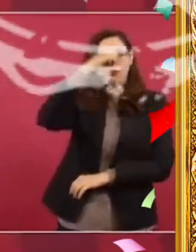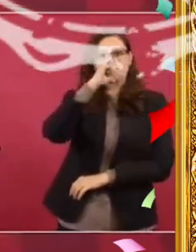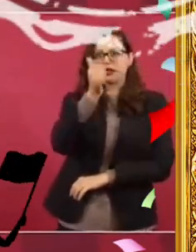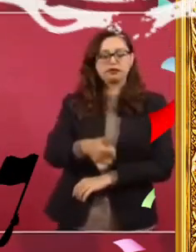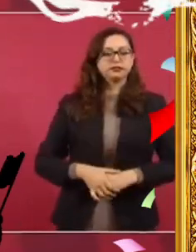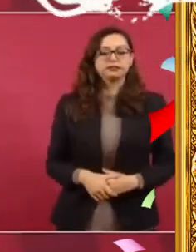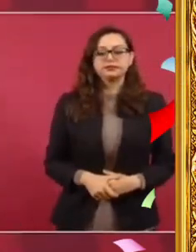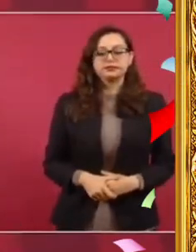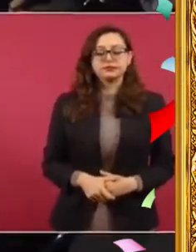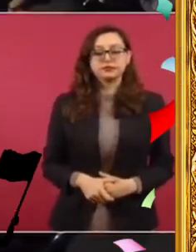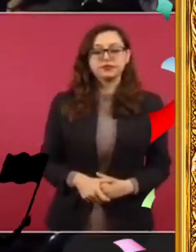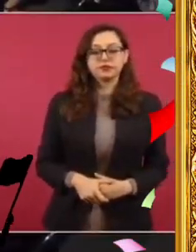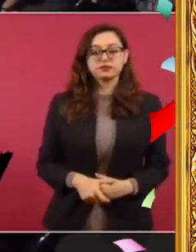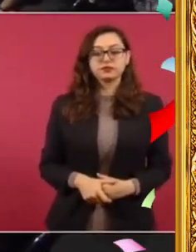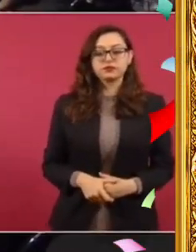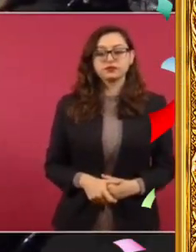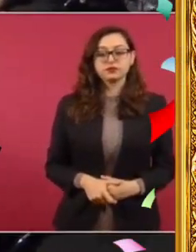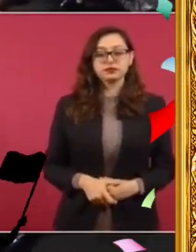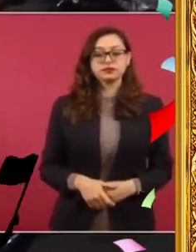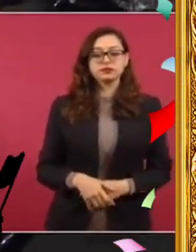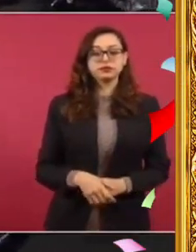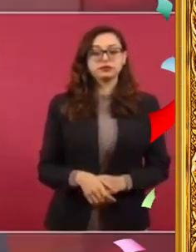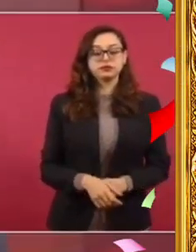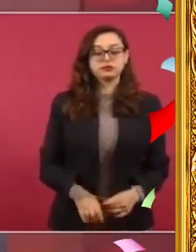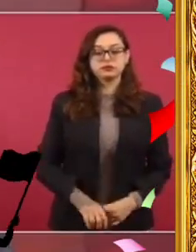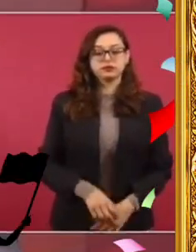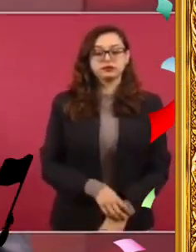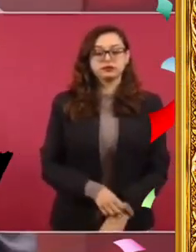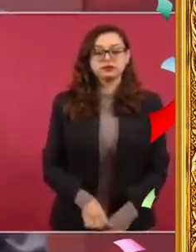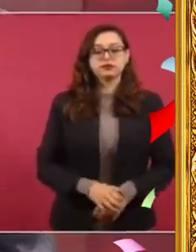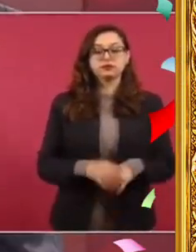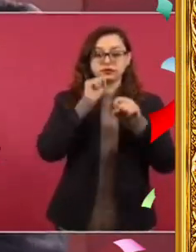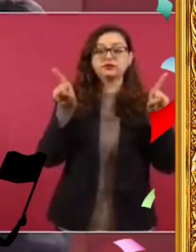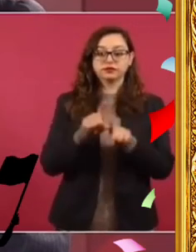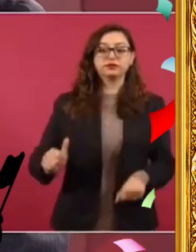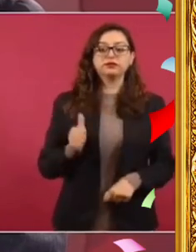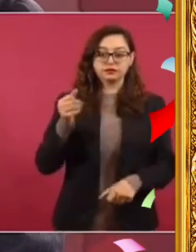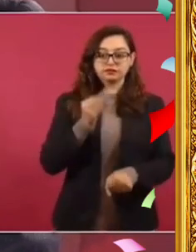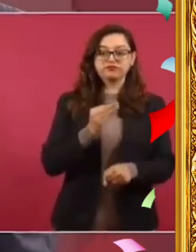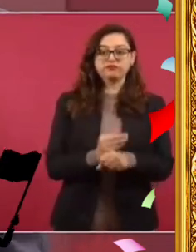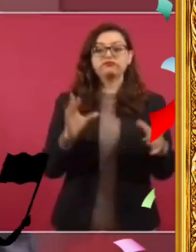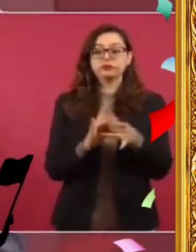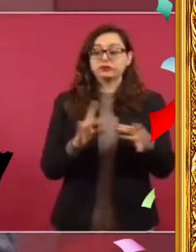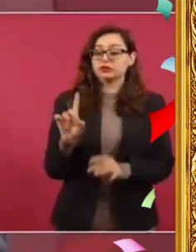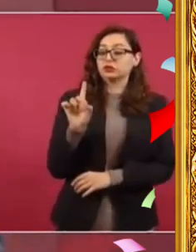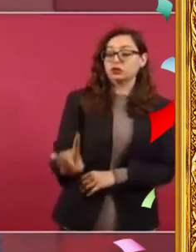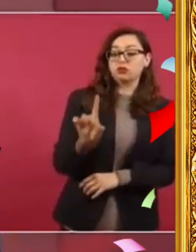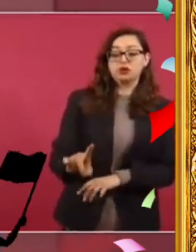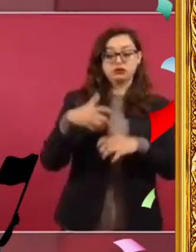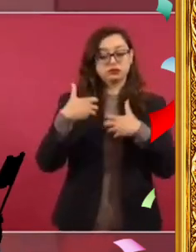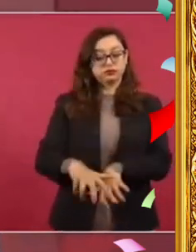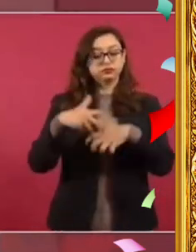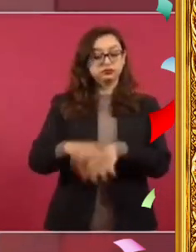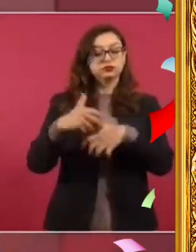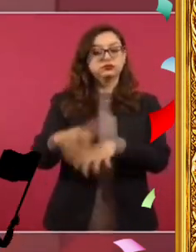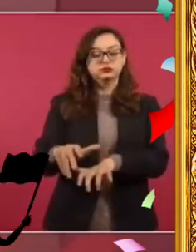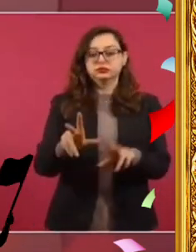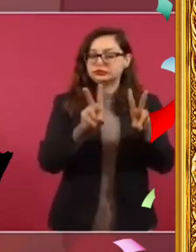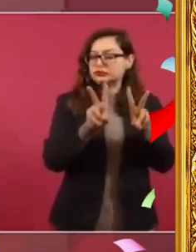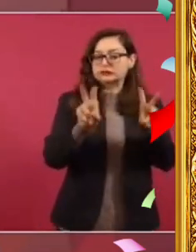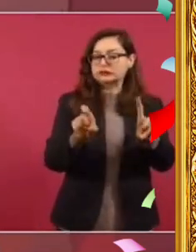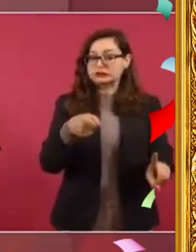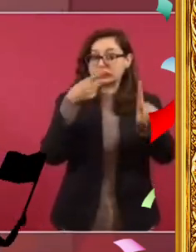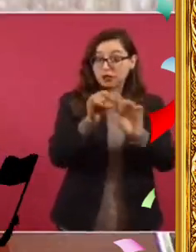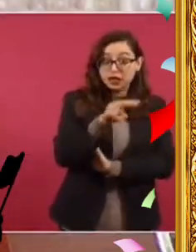Y aprovecho también para decir de que la marcha del domingo no es para tratar el